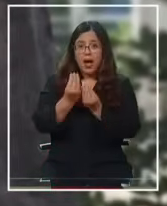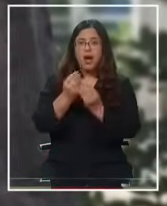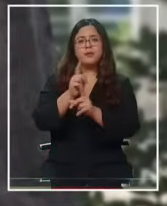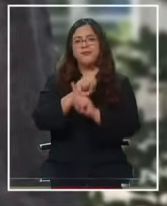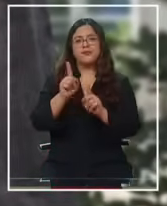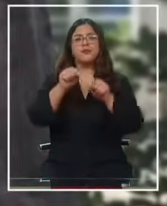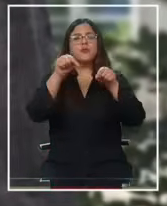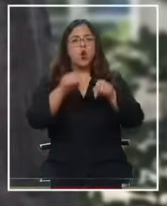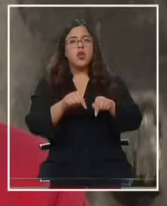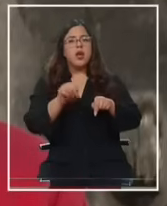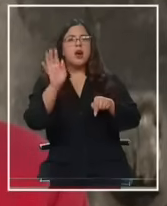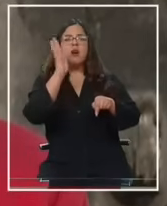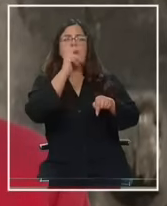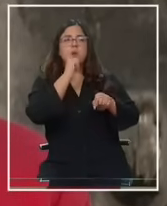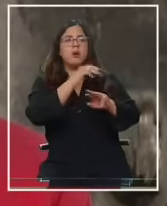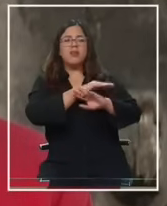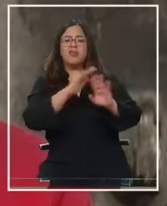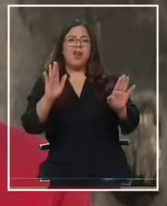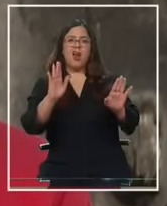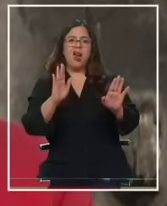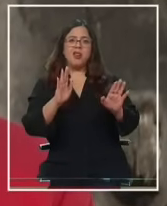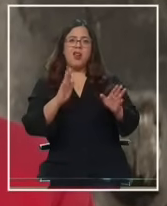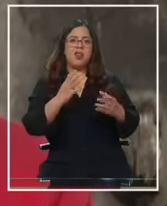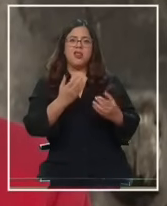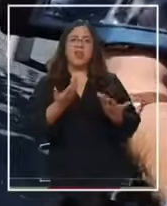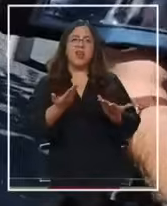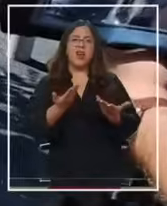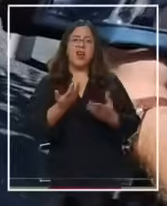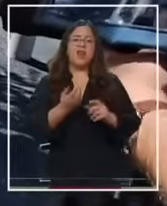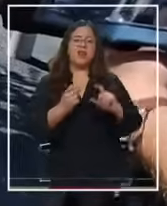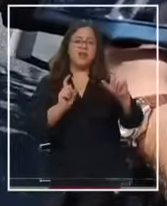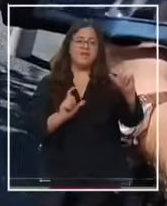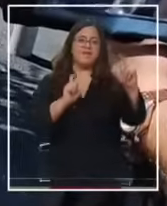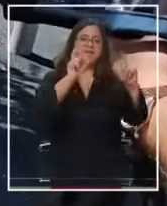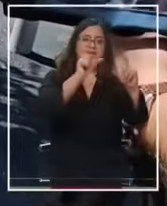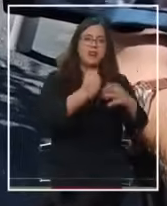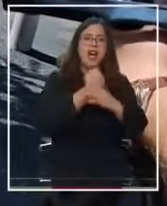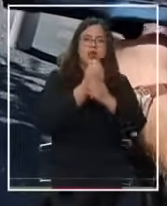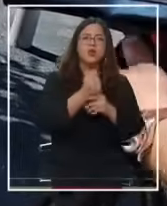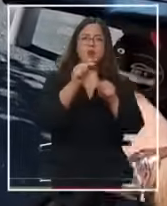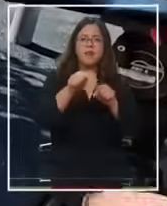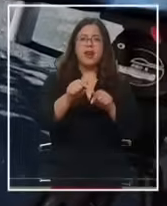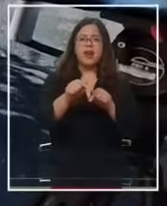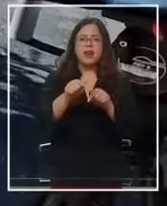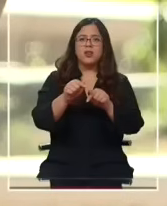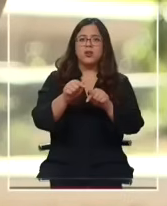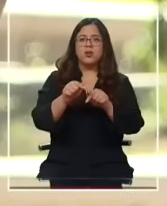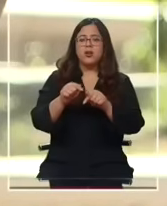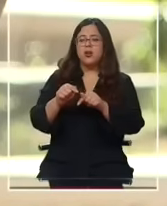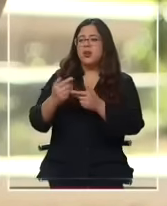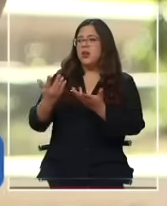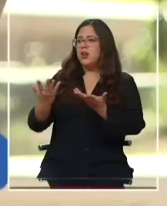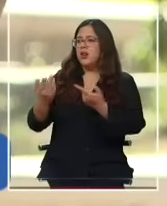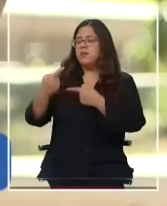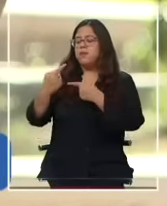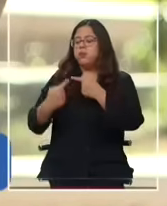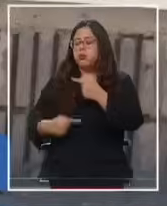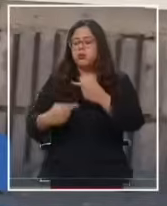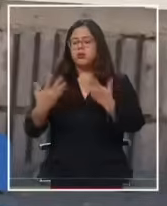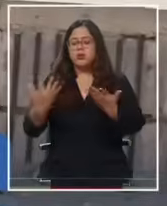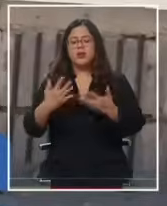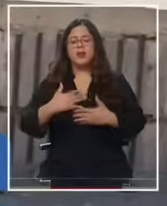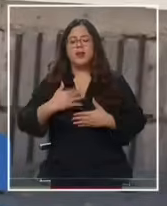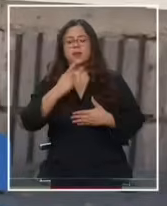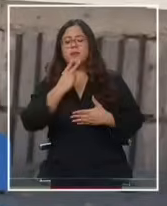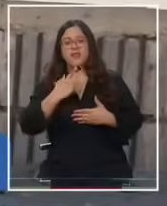de salud, no tenemos ningún tipo de cobertura para la inmunoterapia. Se cae el mundo porque no sabía decir, bucha, depende de